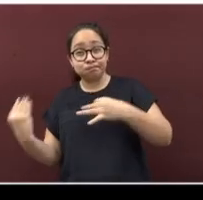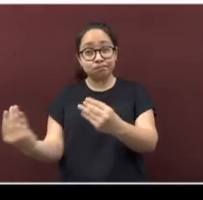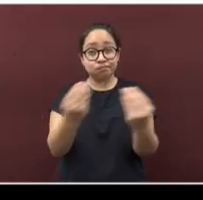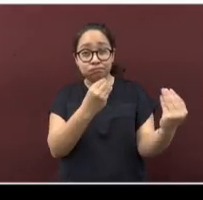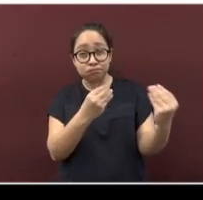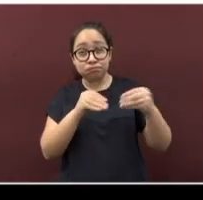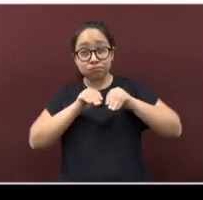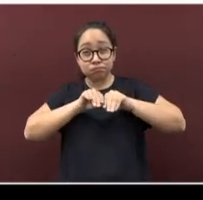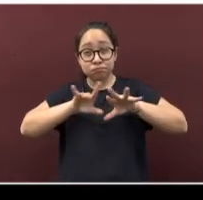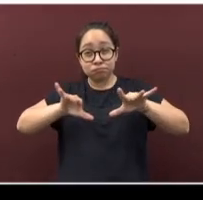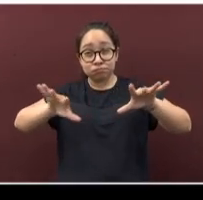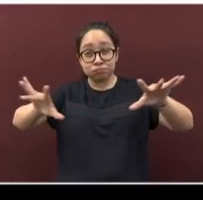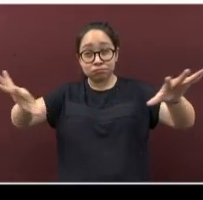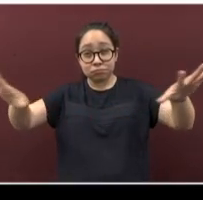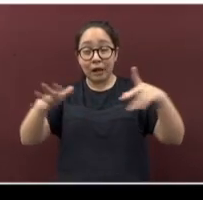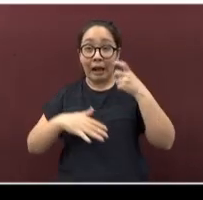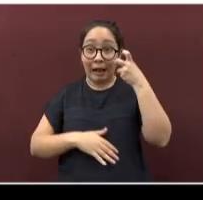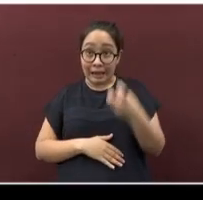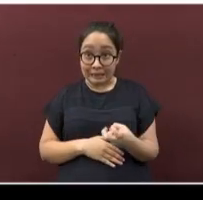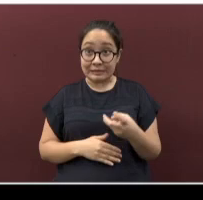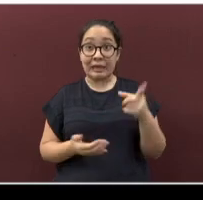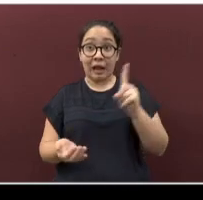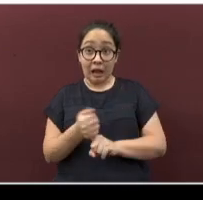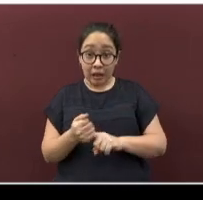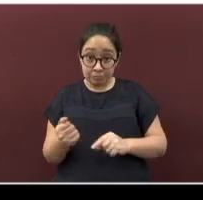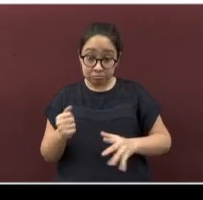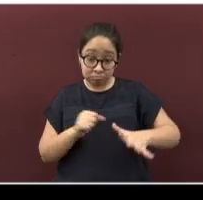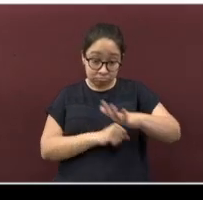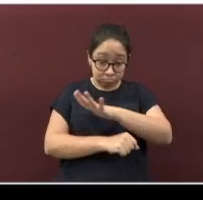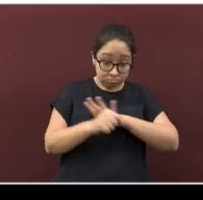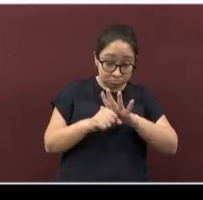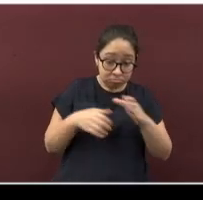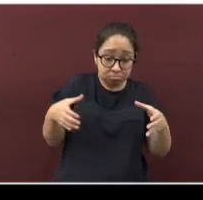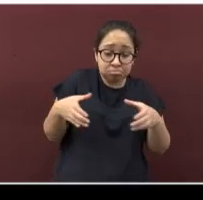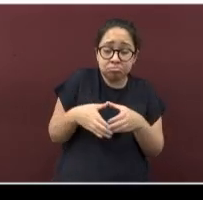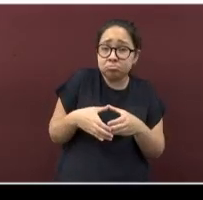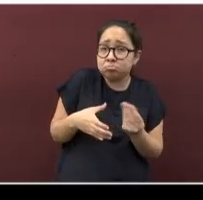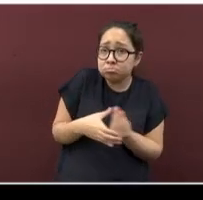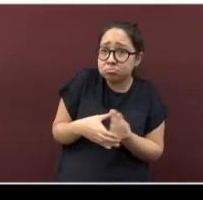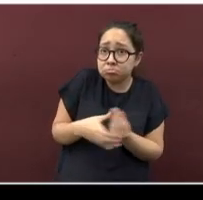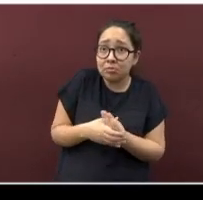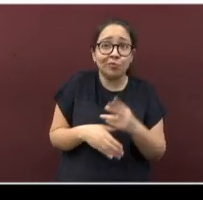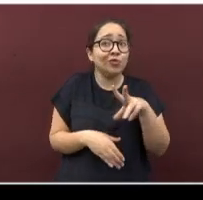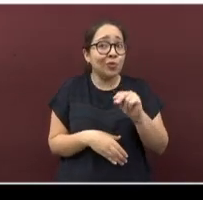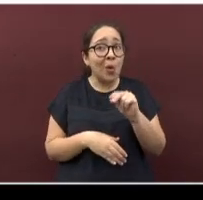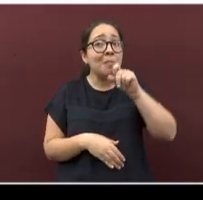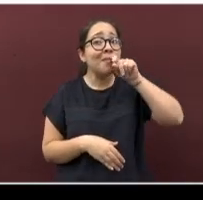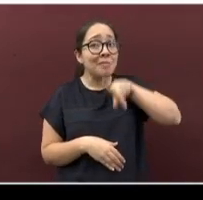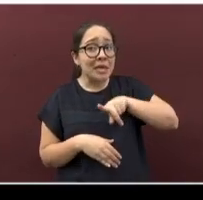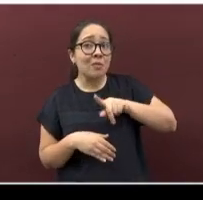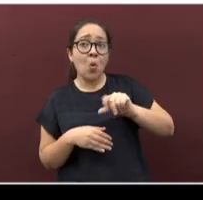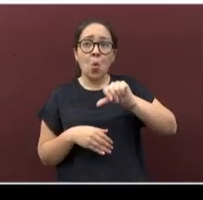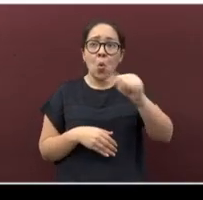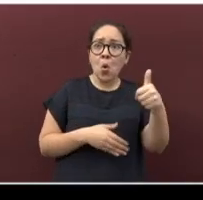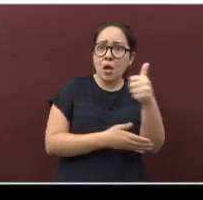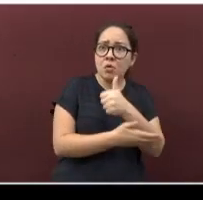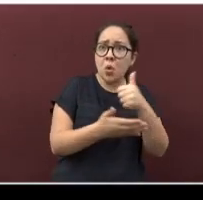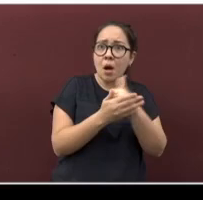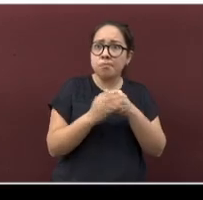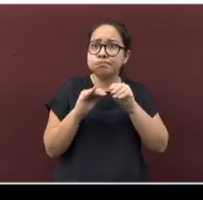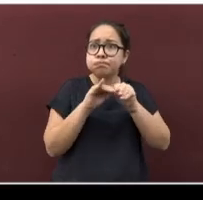y dispersándose no sólo al interior de las localidades también entre ciudades e incluso